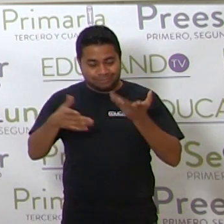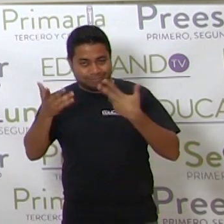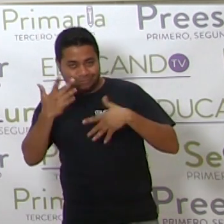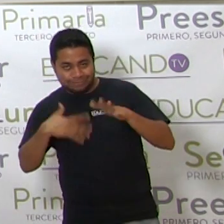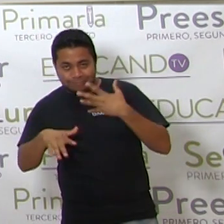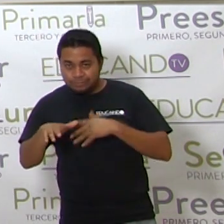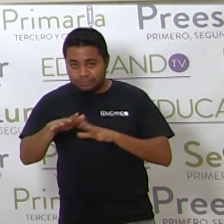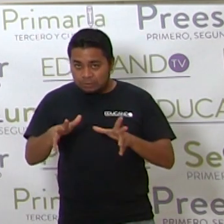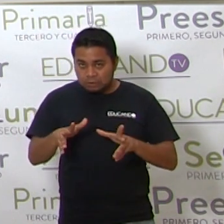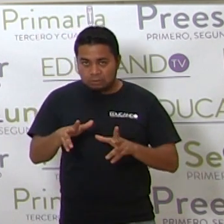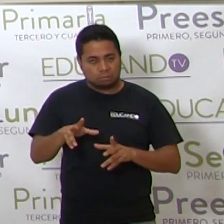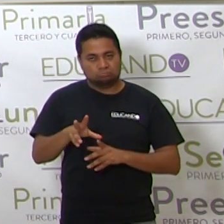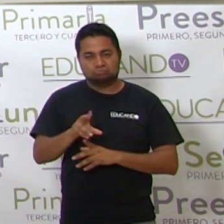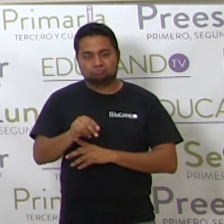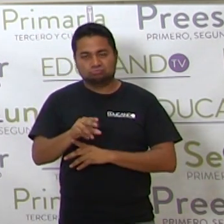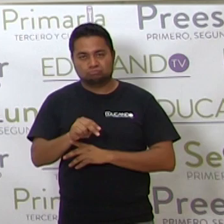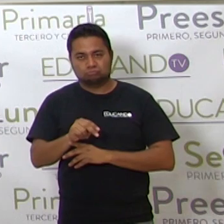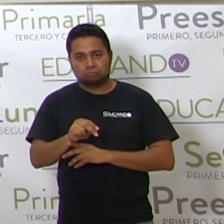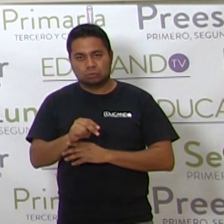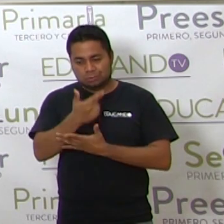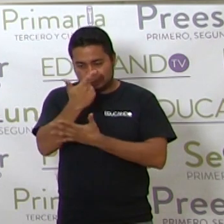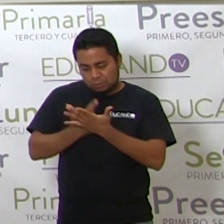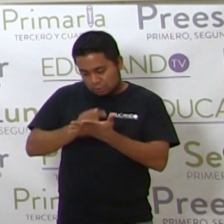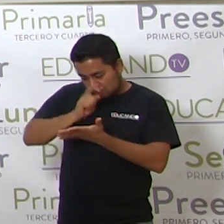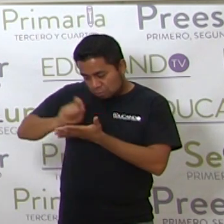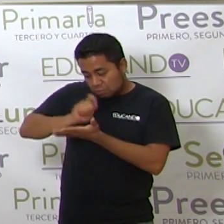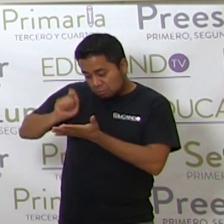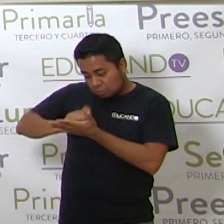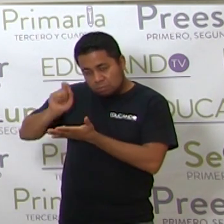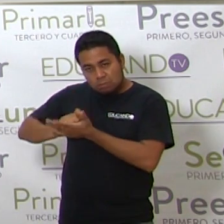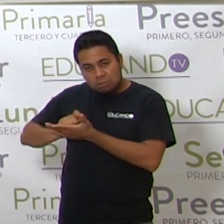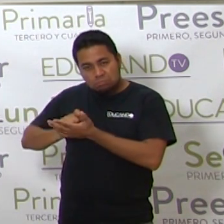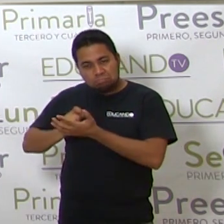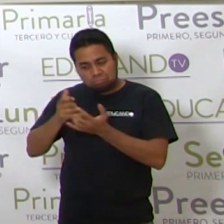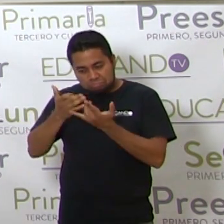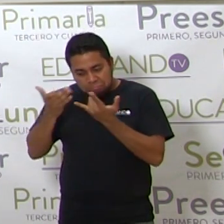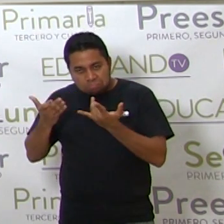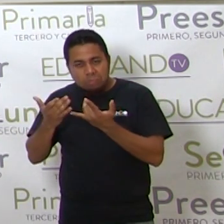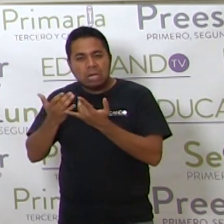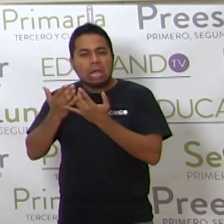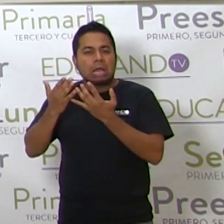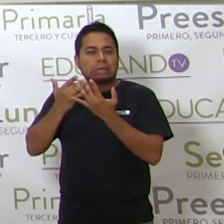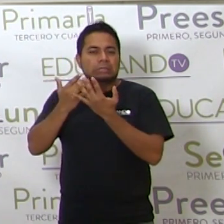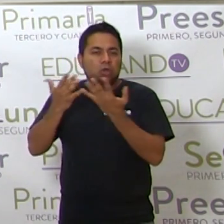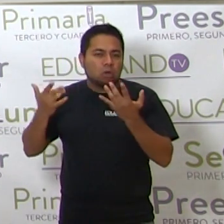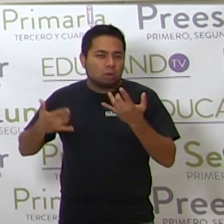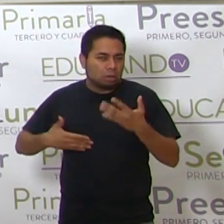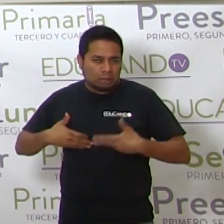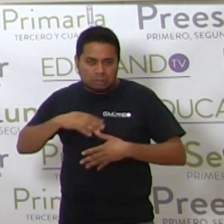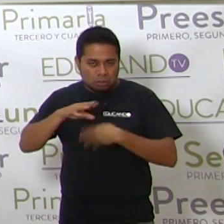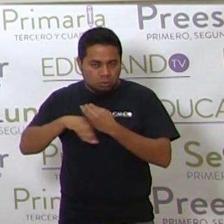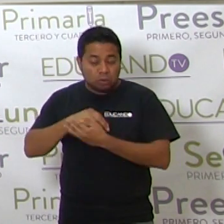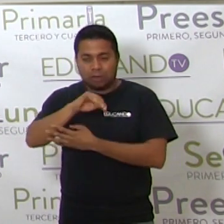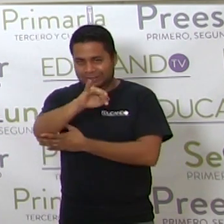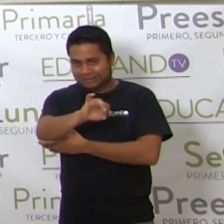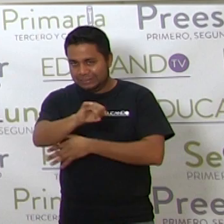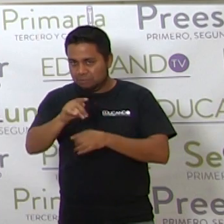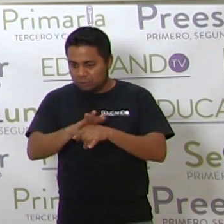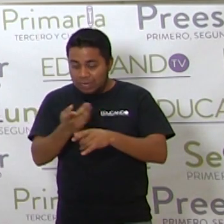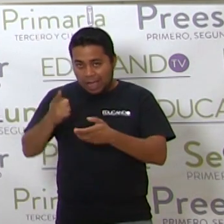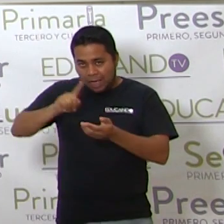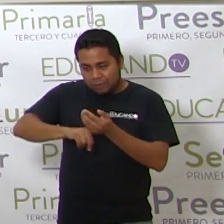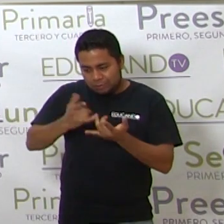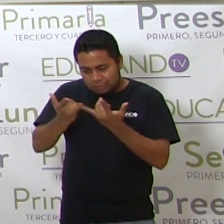verdad escribir el guión y los libretos sin escribir el guión los libretos porque en el guión y los